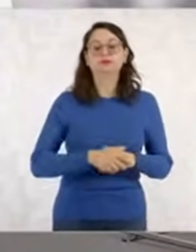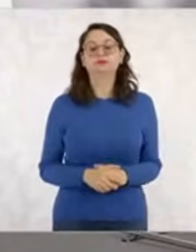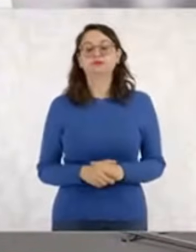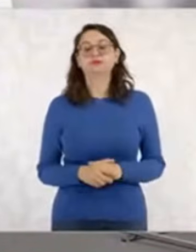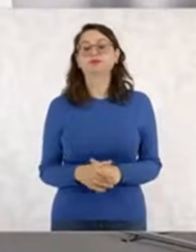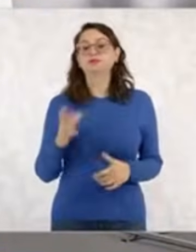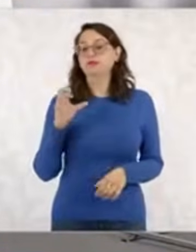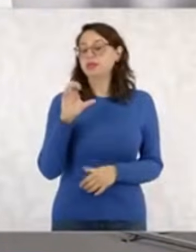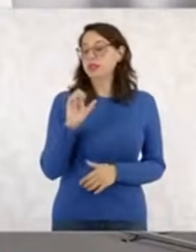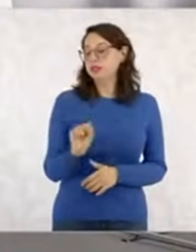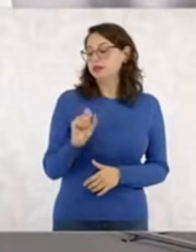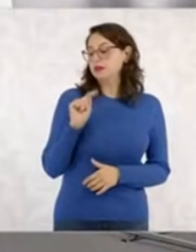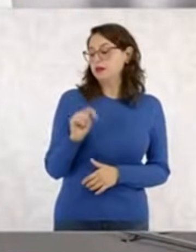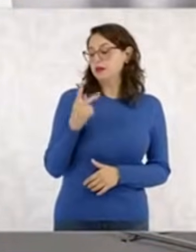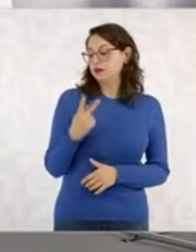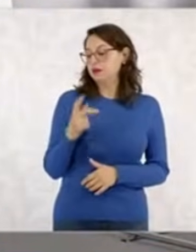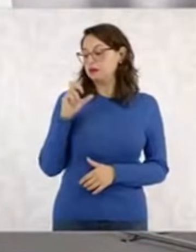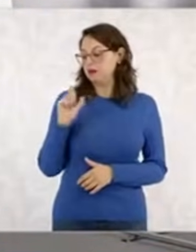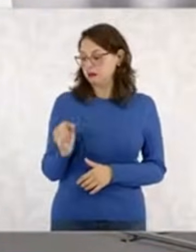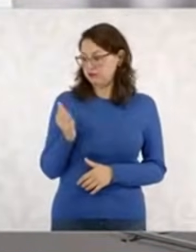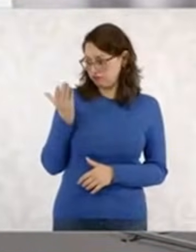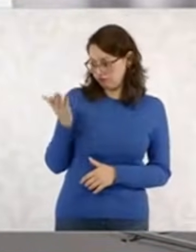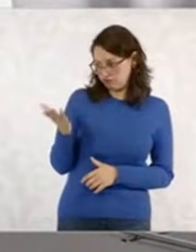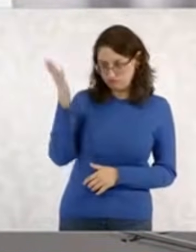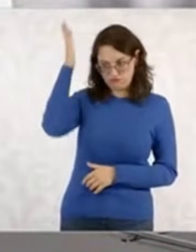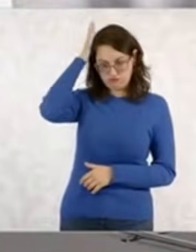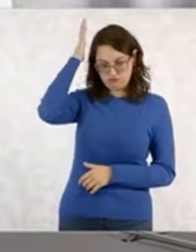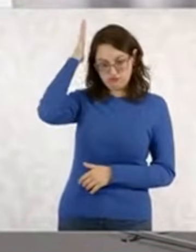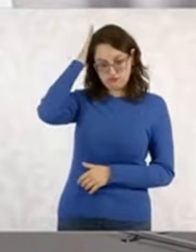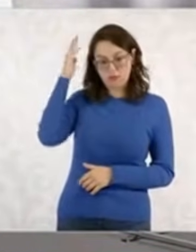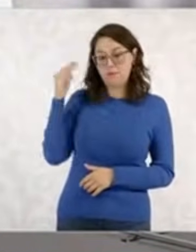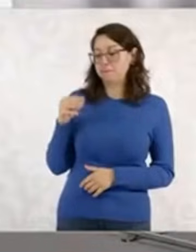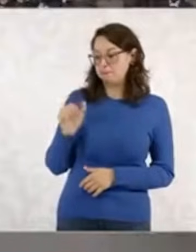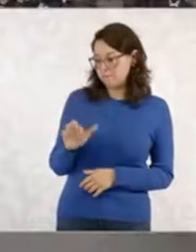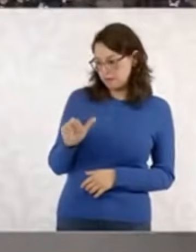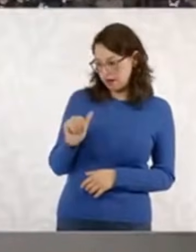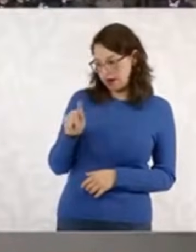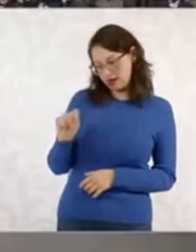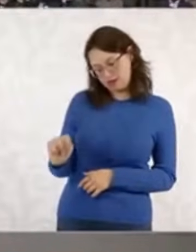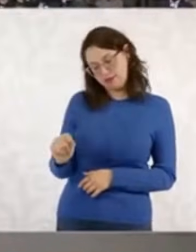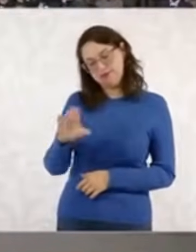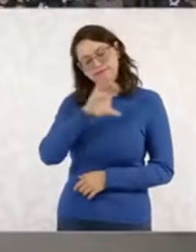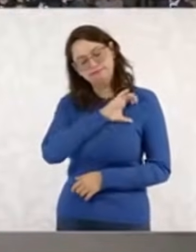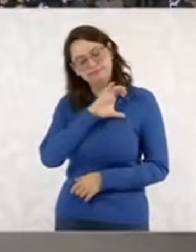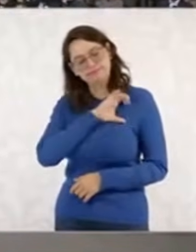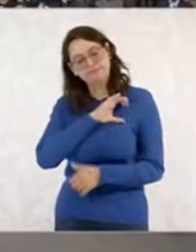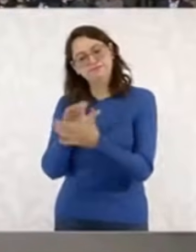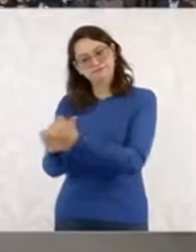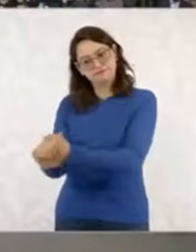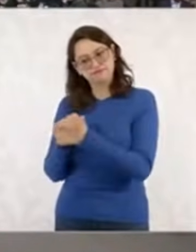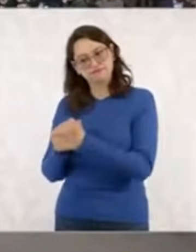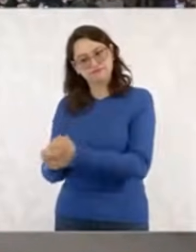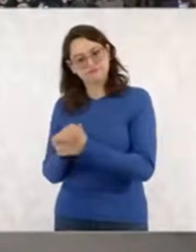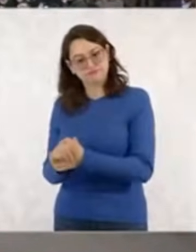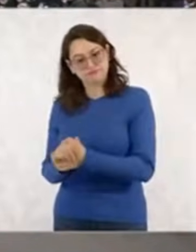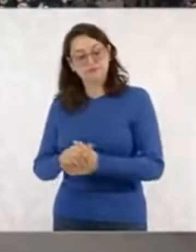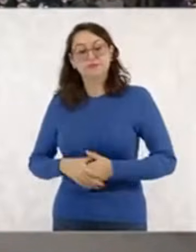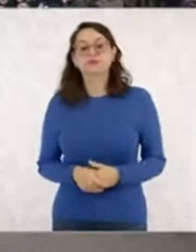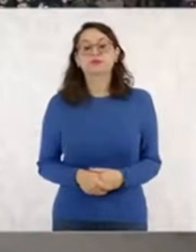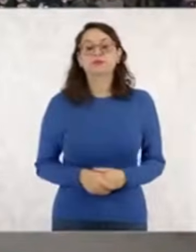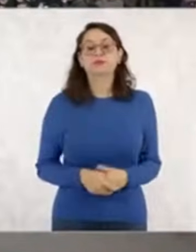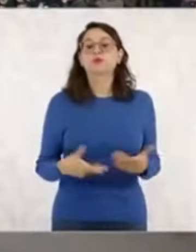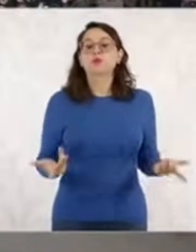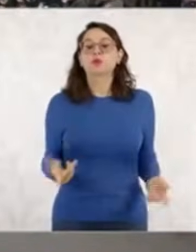Secretaría del Trabajo y Previsión Social, Marat Baruch Bolaños, saludo con gran afecto. Estimados